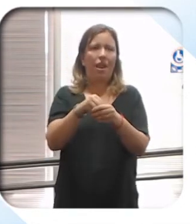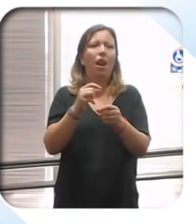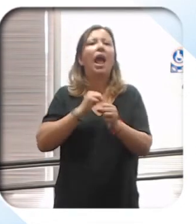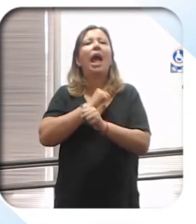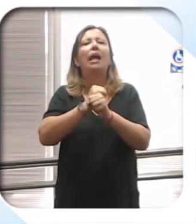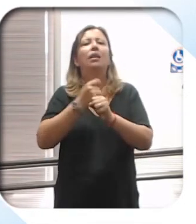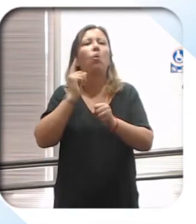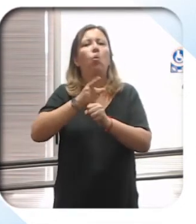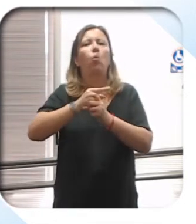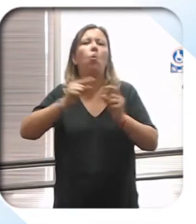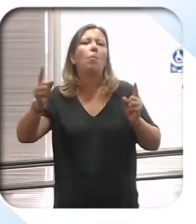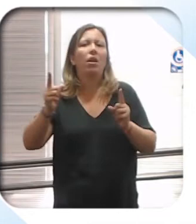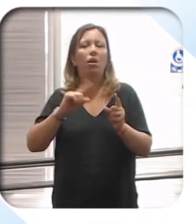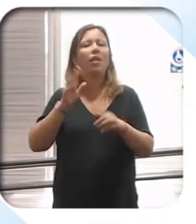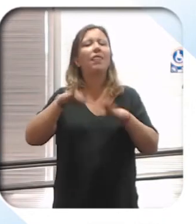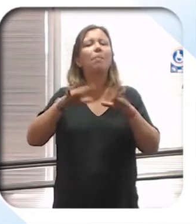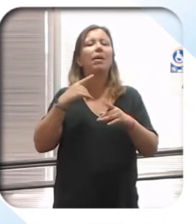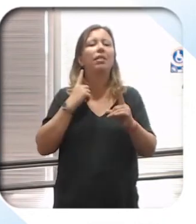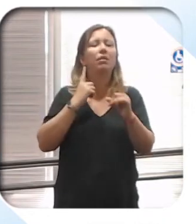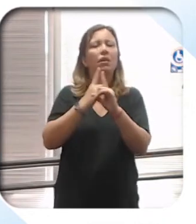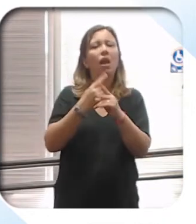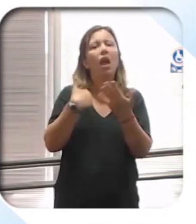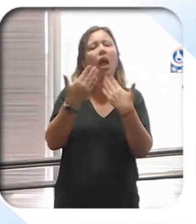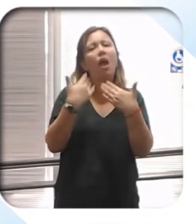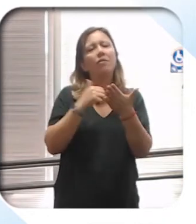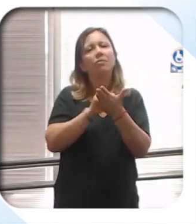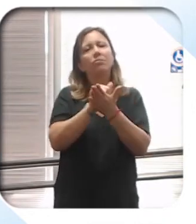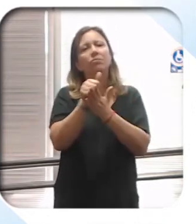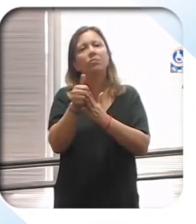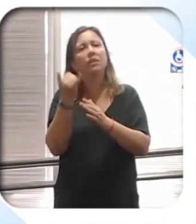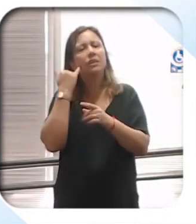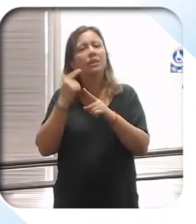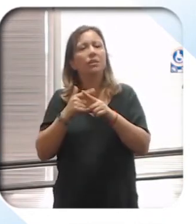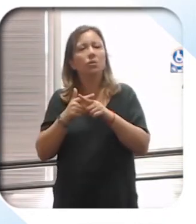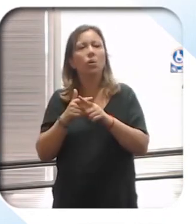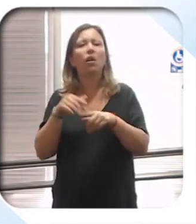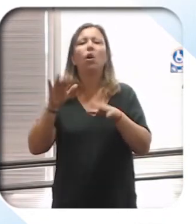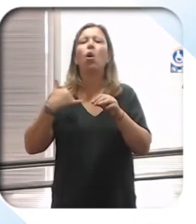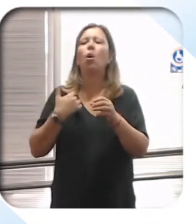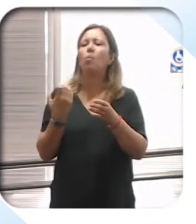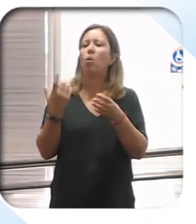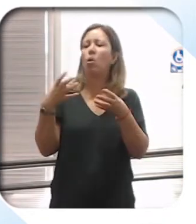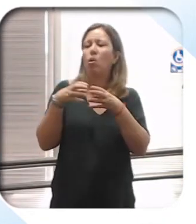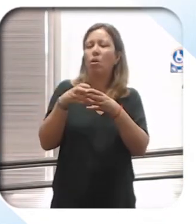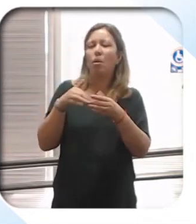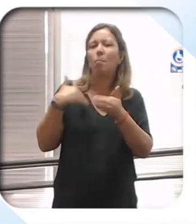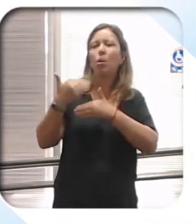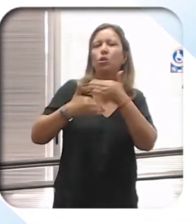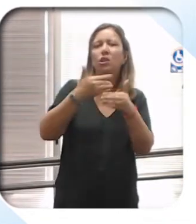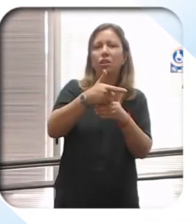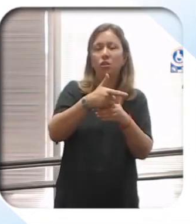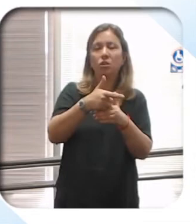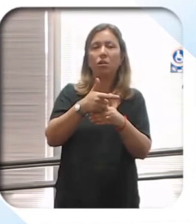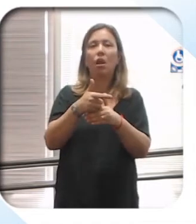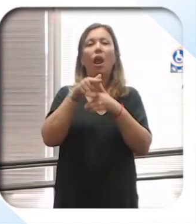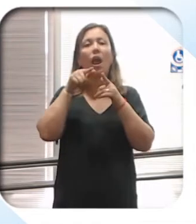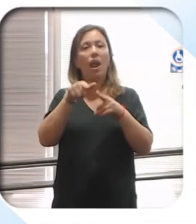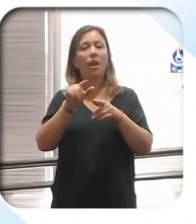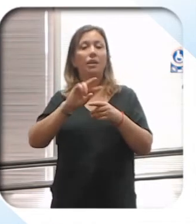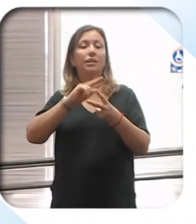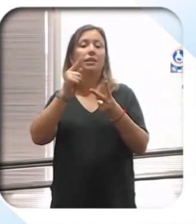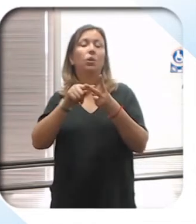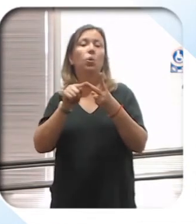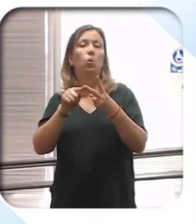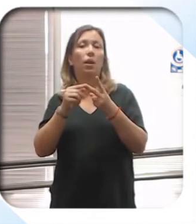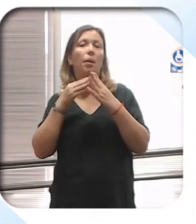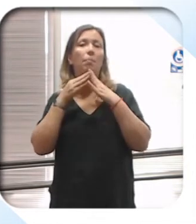qué depende? ¿De cómo se realizó el proceso de sexuación? ¿De los factores que intervinieron en ese proceso? Y aquí cabe una segunda